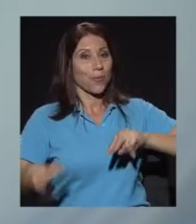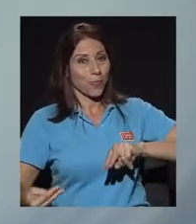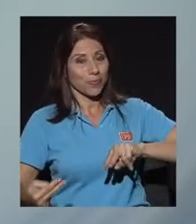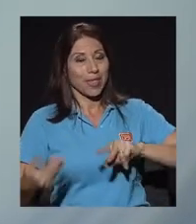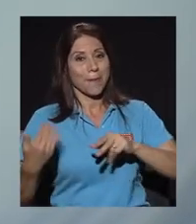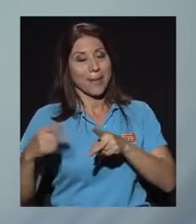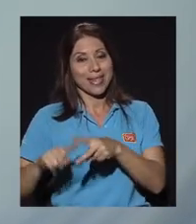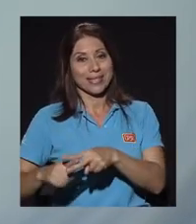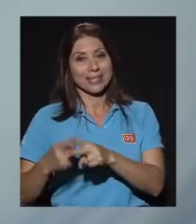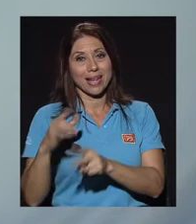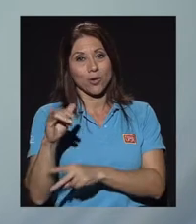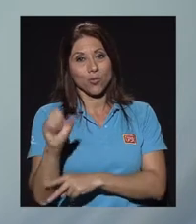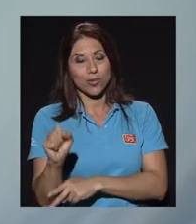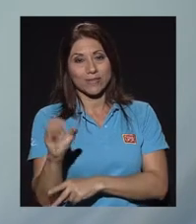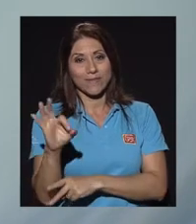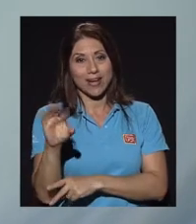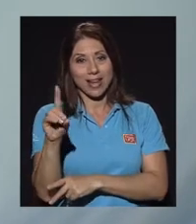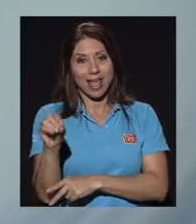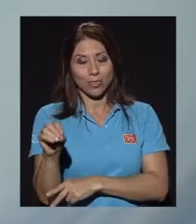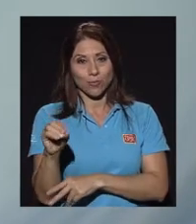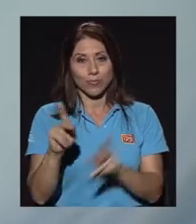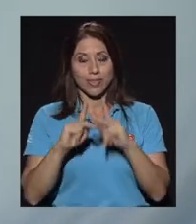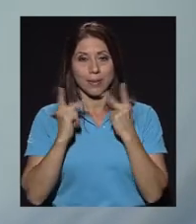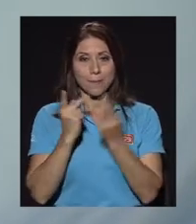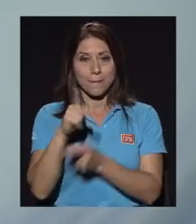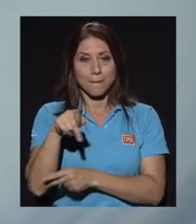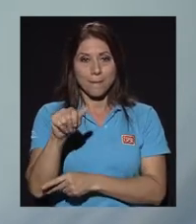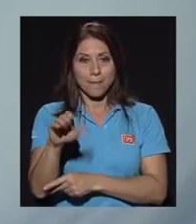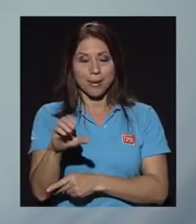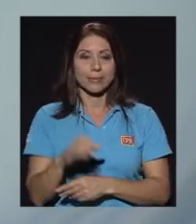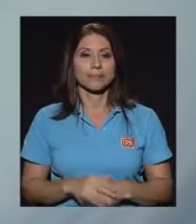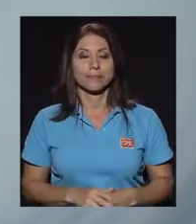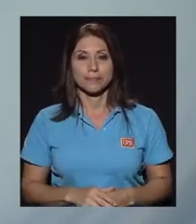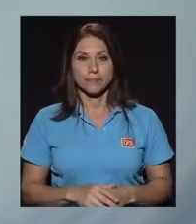iniciaría don Luis Fernando del Partido Acción Ciudadana.